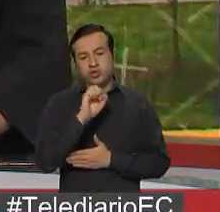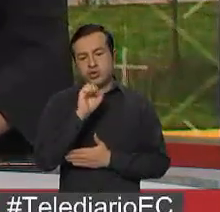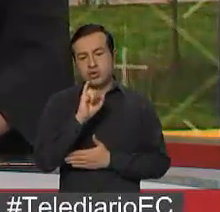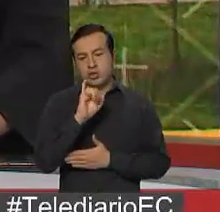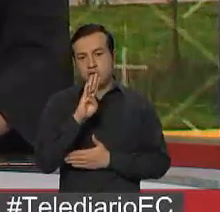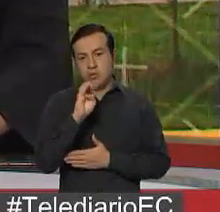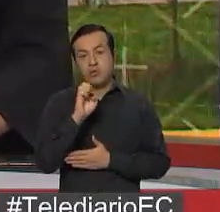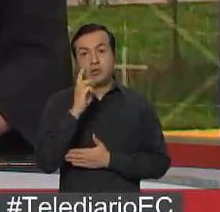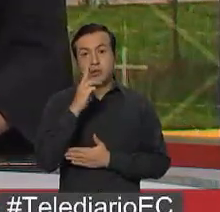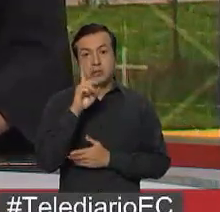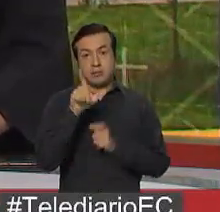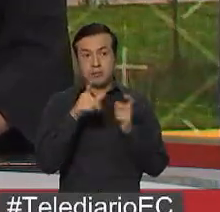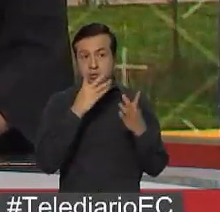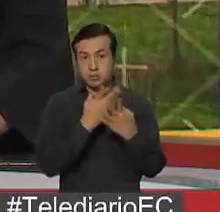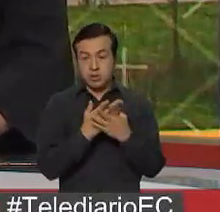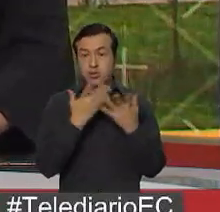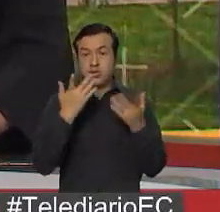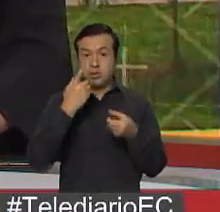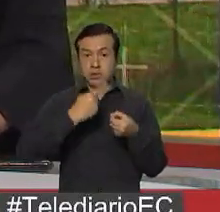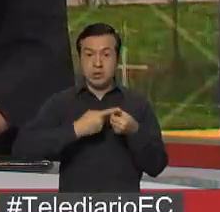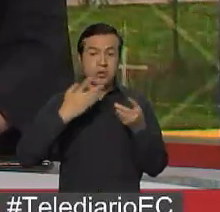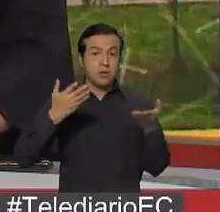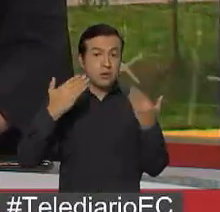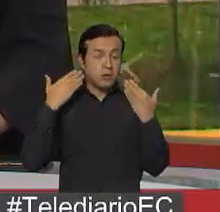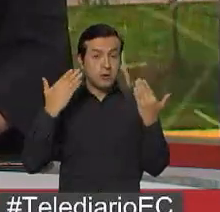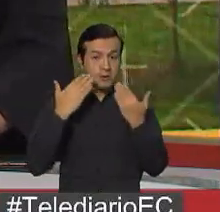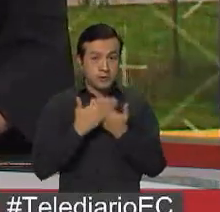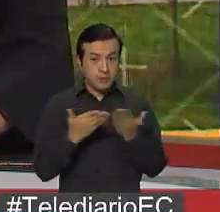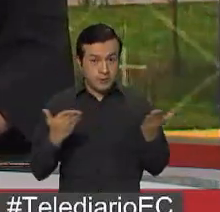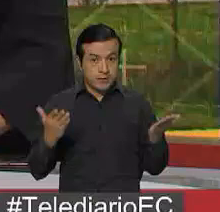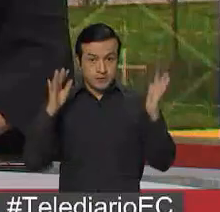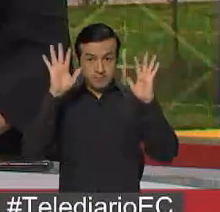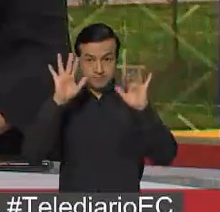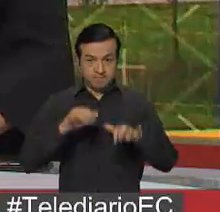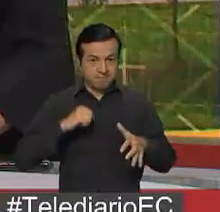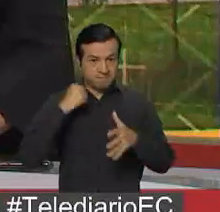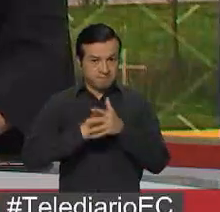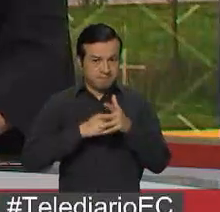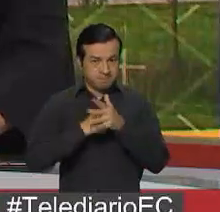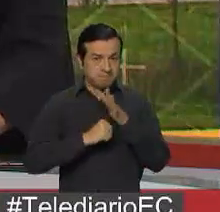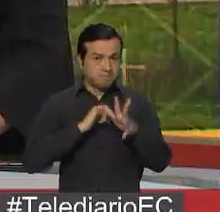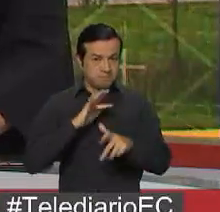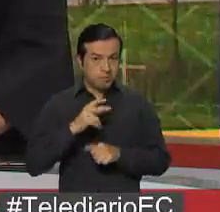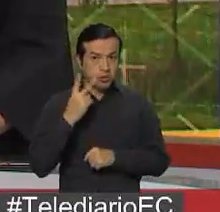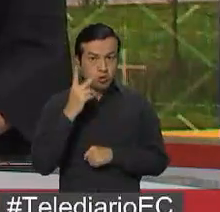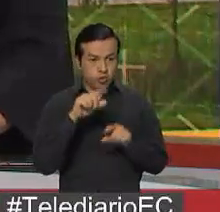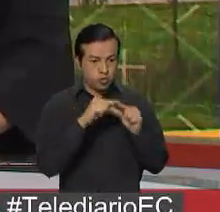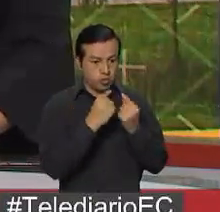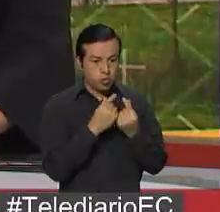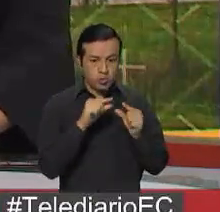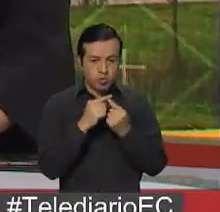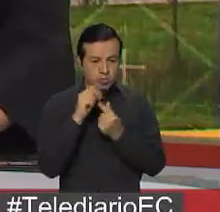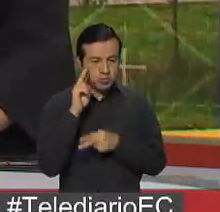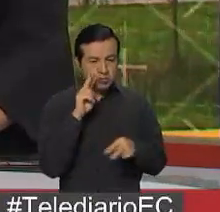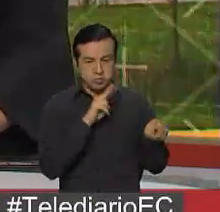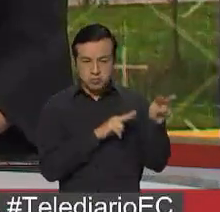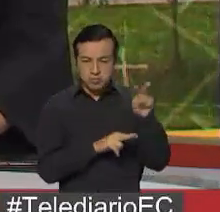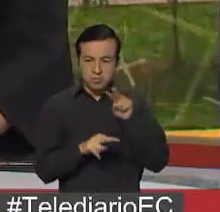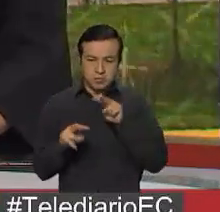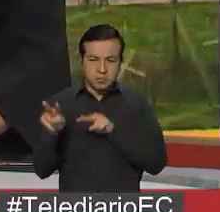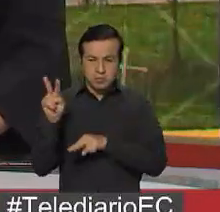detenidas en allanamientos en quito y guayaquil en tanto que la secretaría anticorrupción instaló dos unidades para determinar